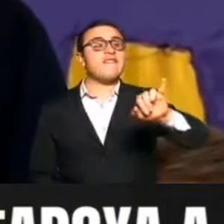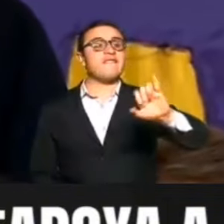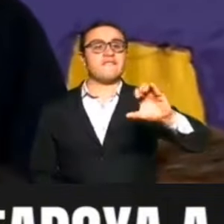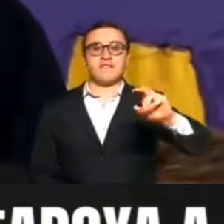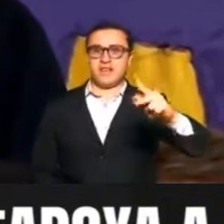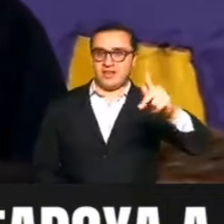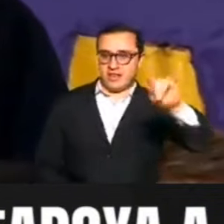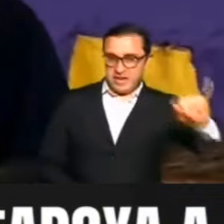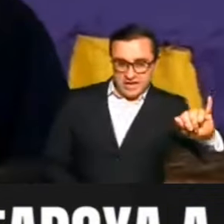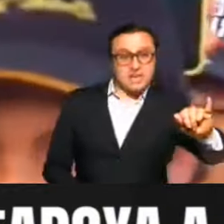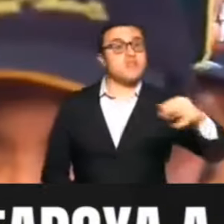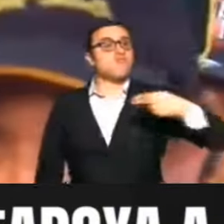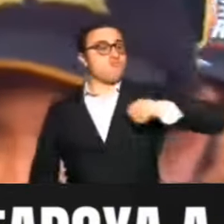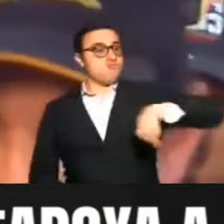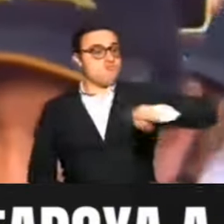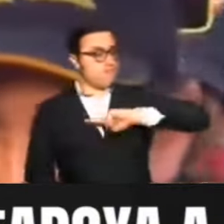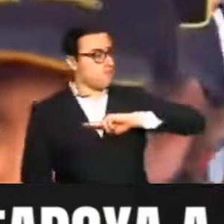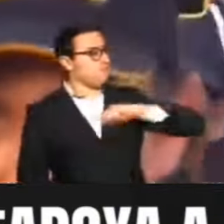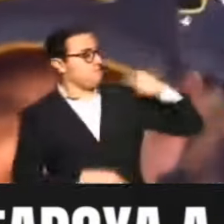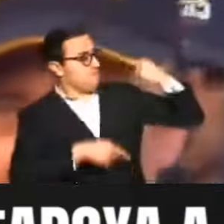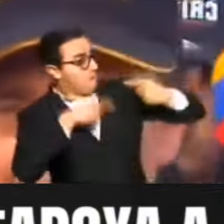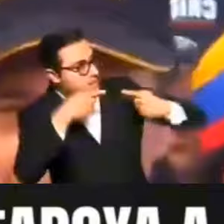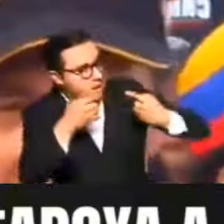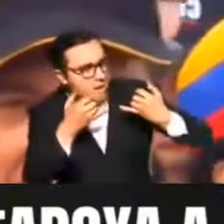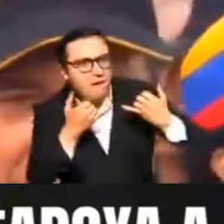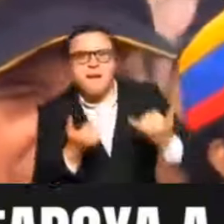nos enorgullecemos.